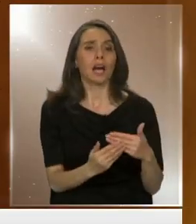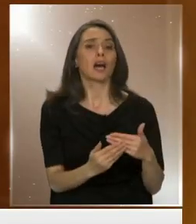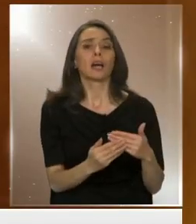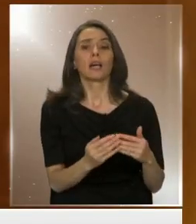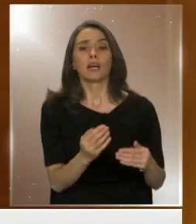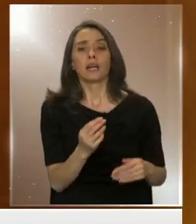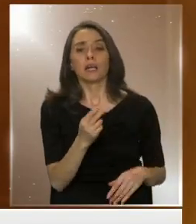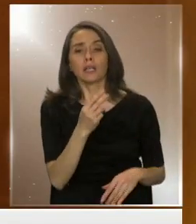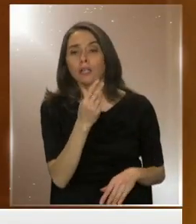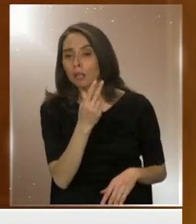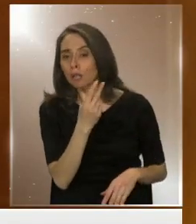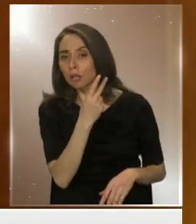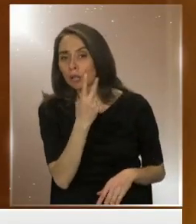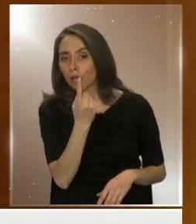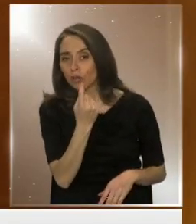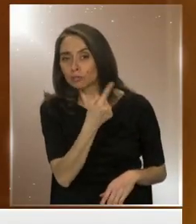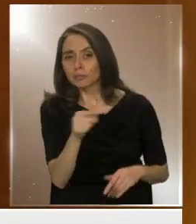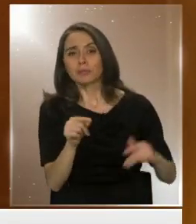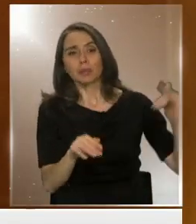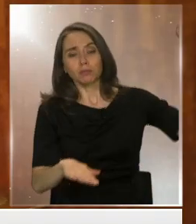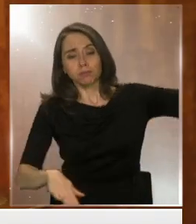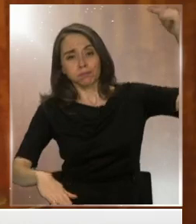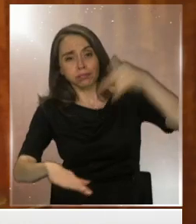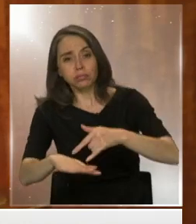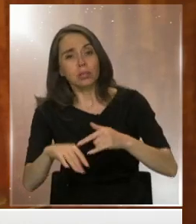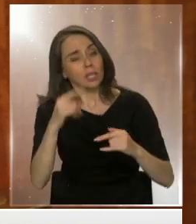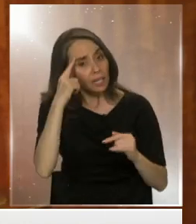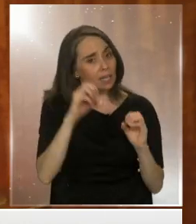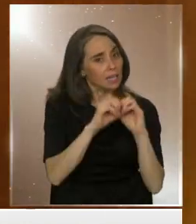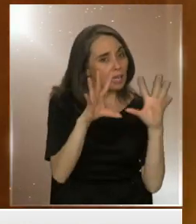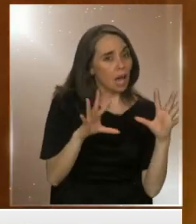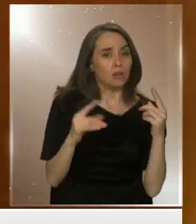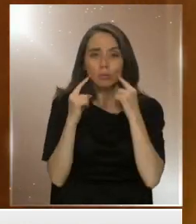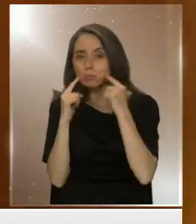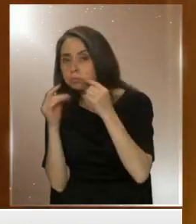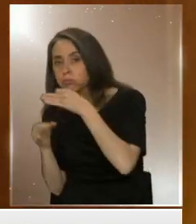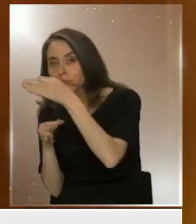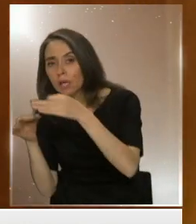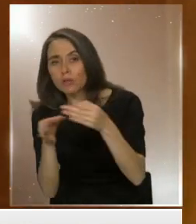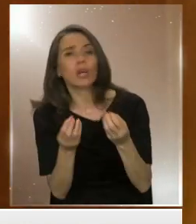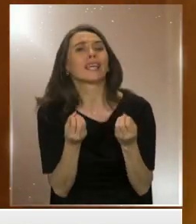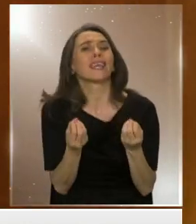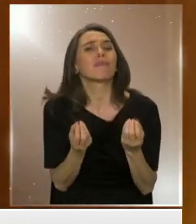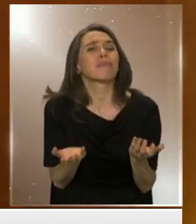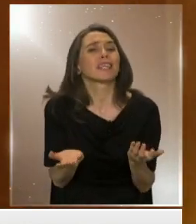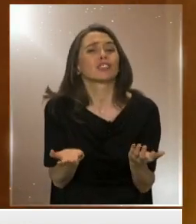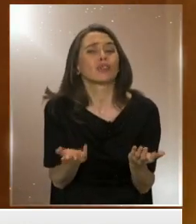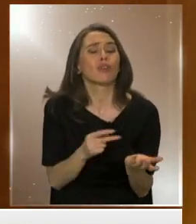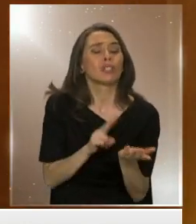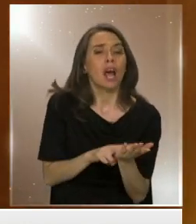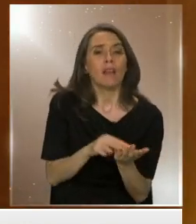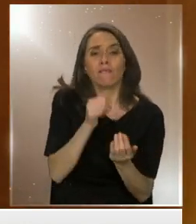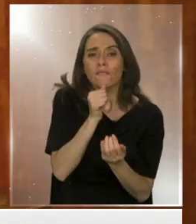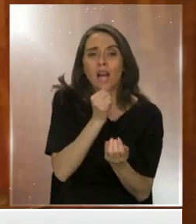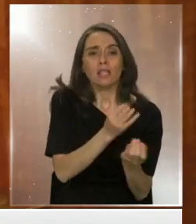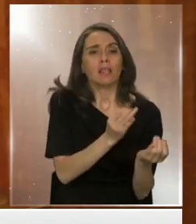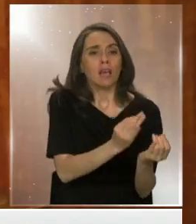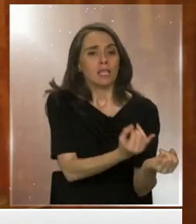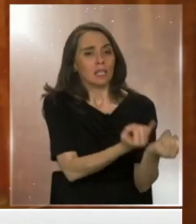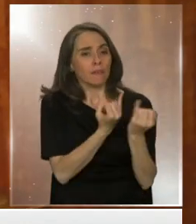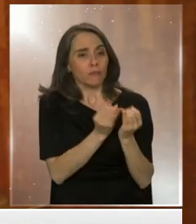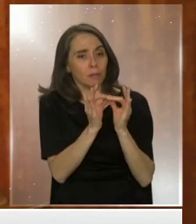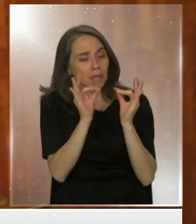existe alguna claridad sobre lo que sucedió porque hay mucha especulación pero pero en realidad no tenemos antecedentes concretos